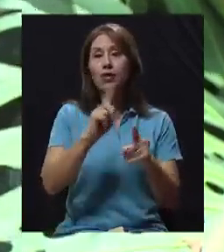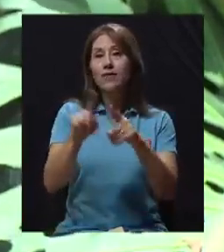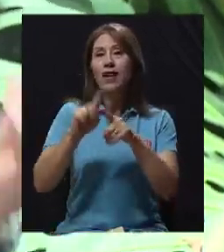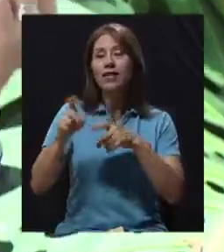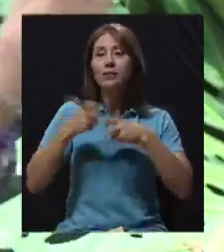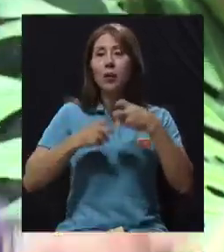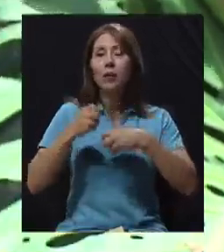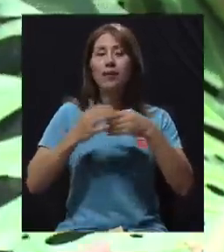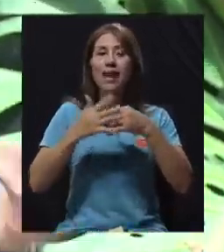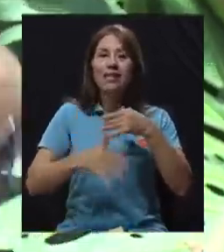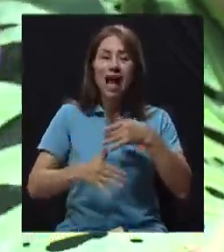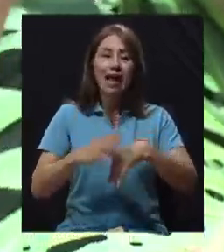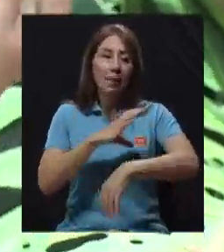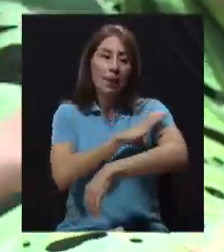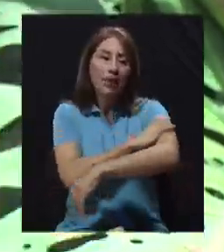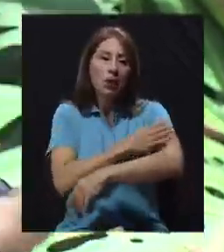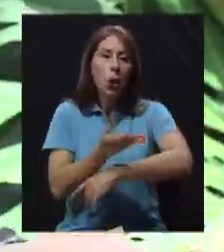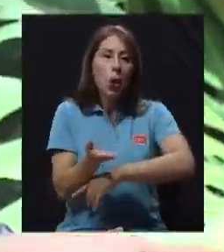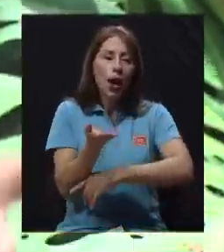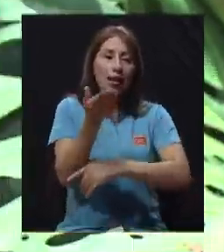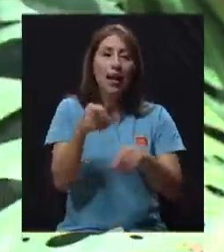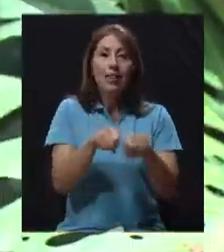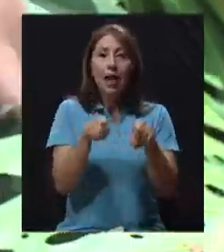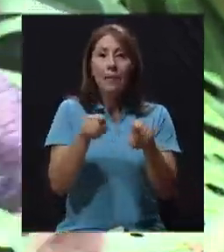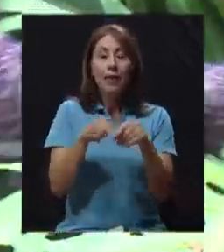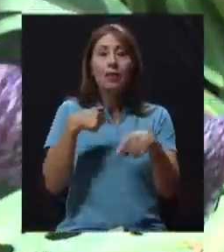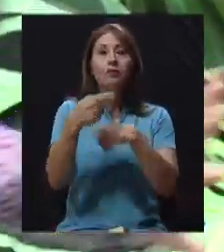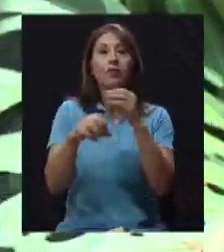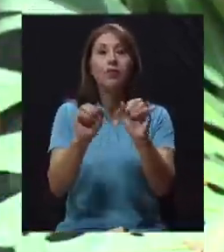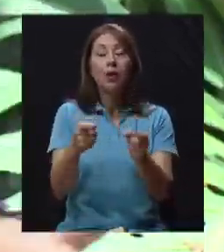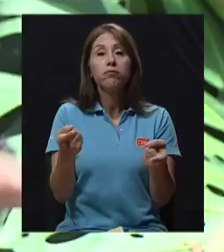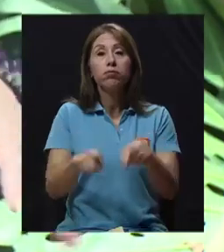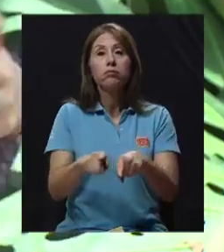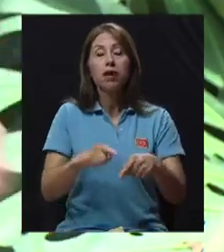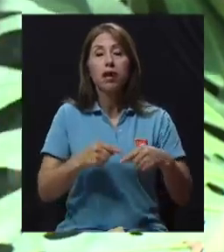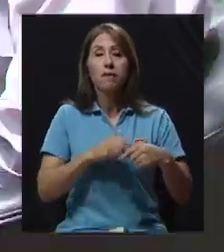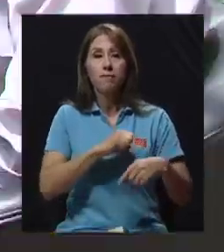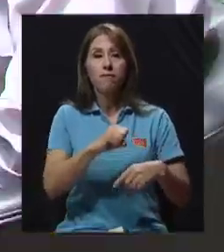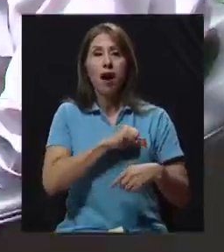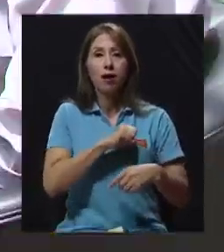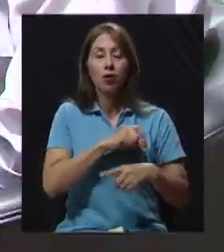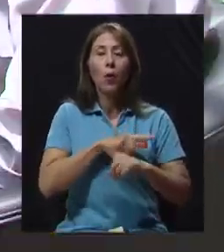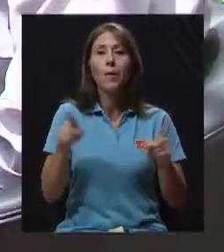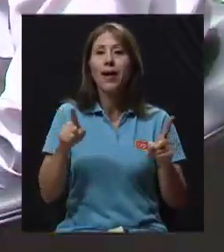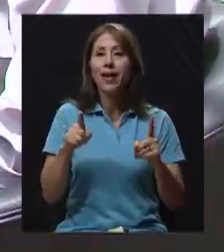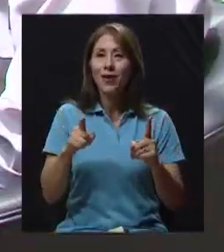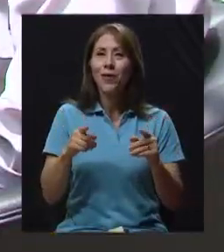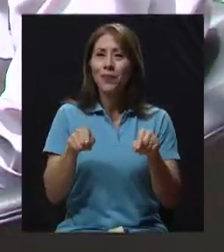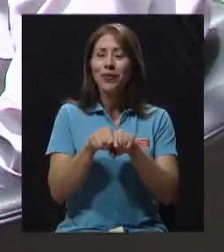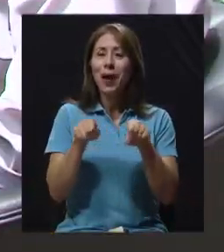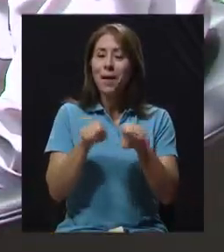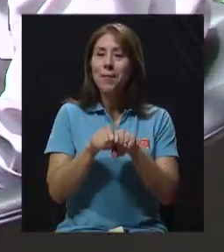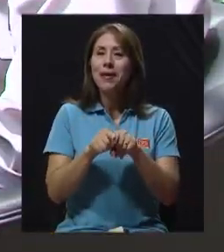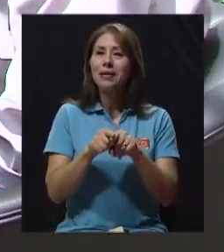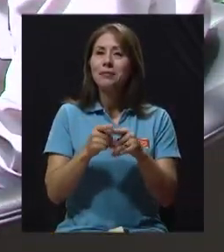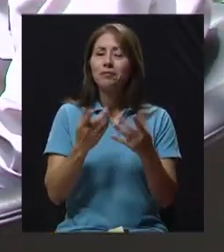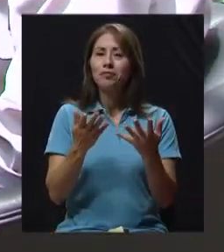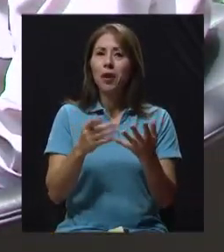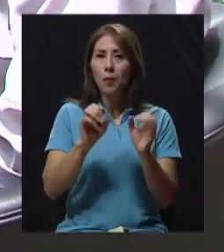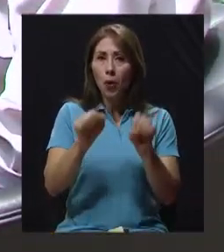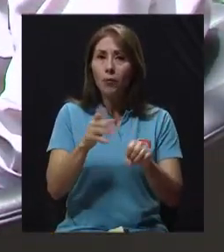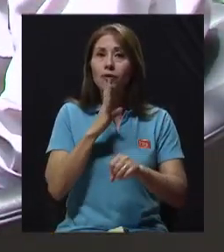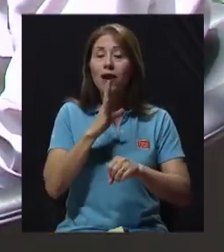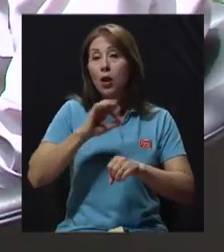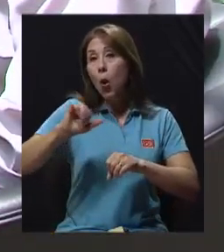la sangre, presión arterial, también vemos que desencadena en un infarto, pero va muy, muy asociado. Tal vez sería conveniente detenernos en